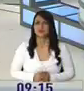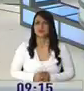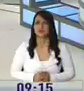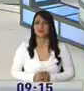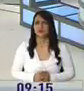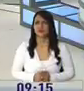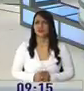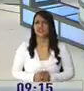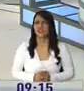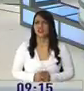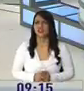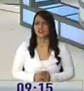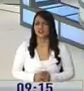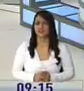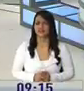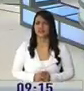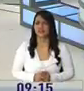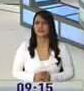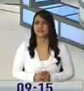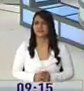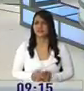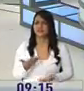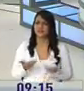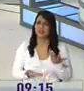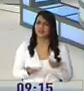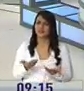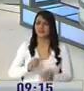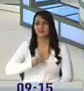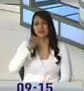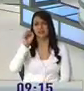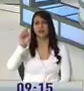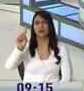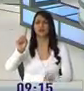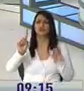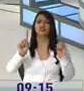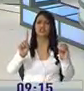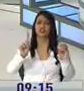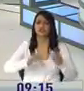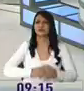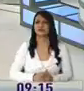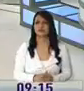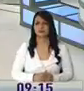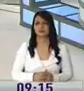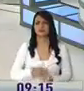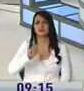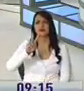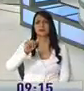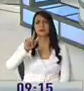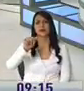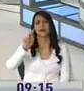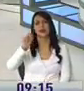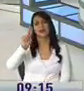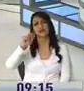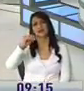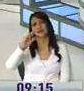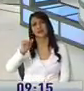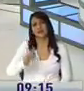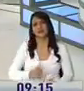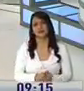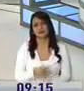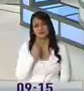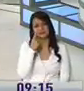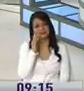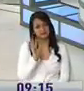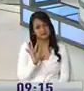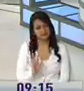te yo creo que le vamos vamos 1 cer de qué gol de valencia Valencia me gues el ojo que sabes que